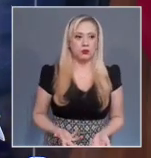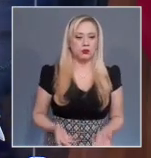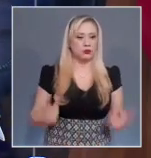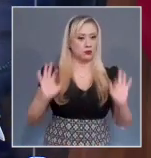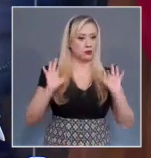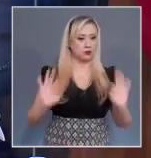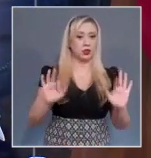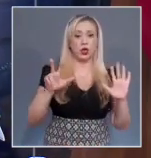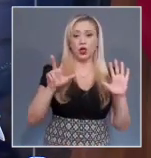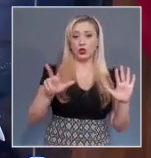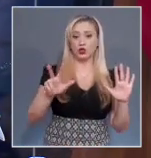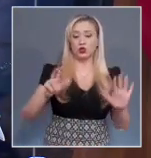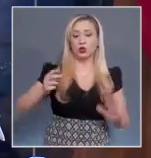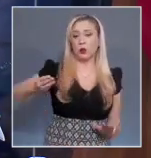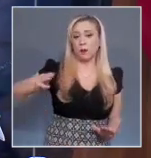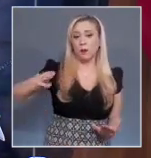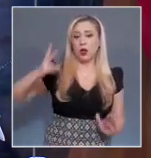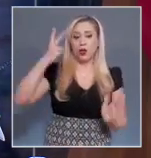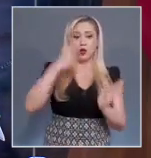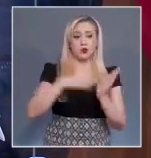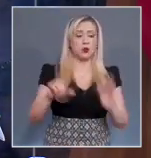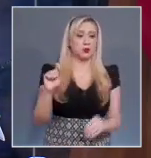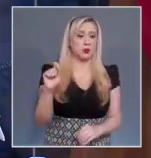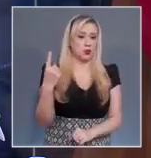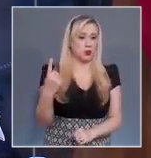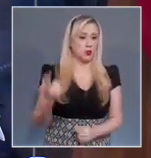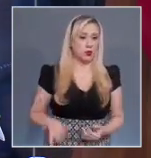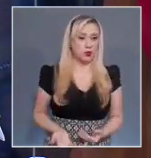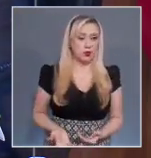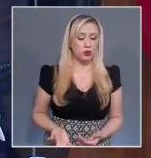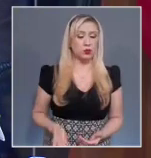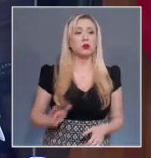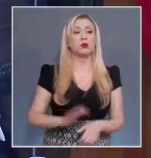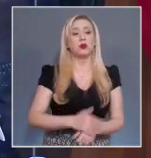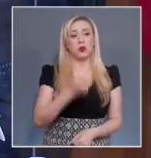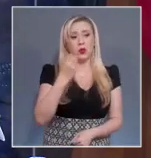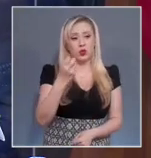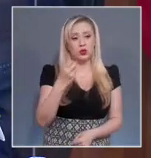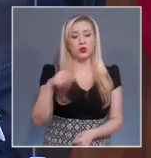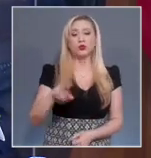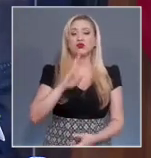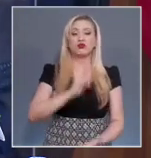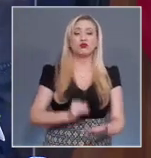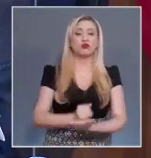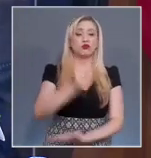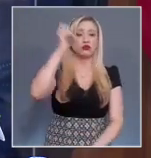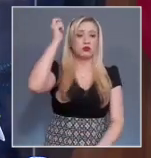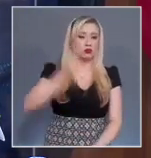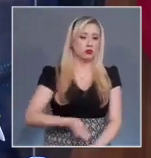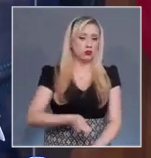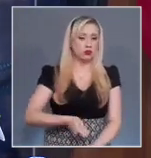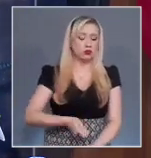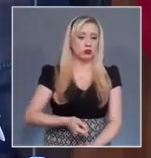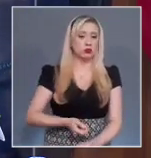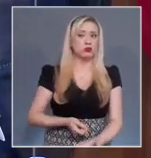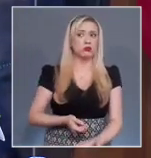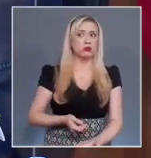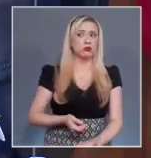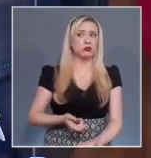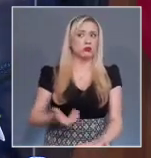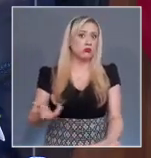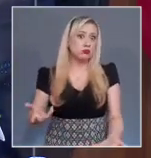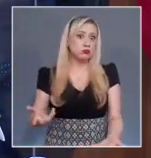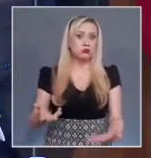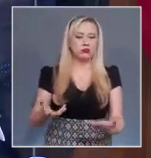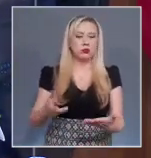mayo del 2021. Luego entonces, esta resolución de escisión y que se abriera un nuevo